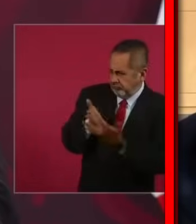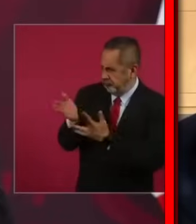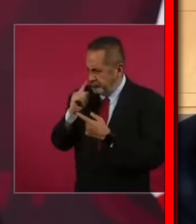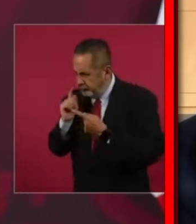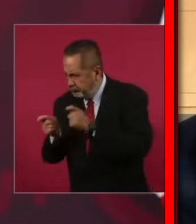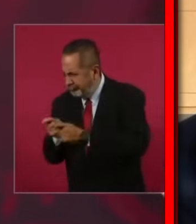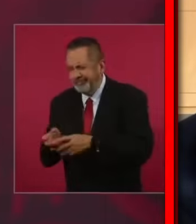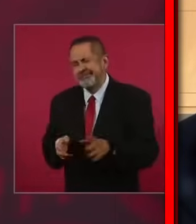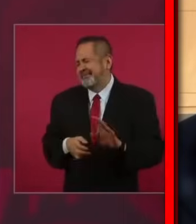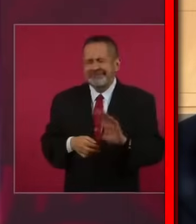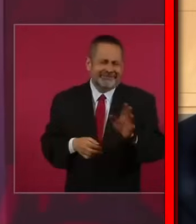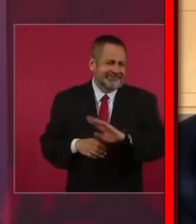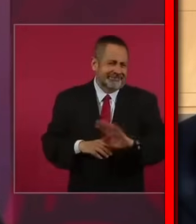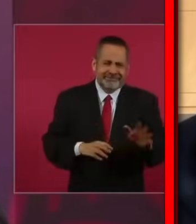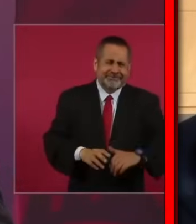o